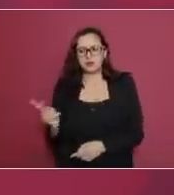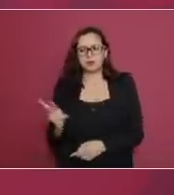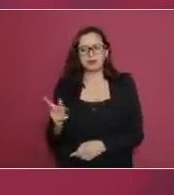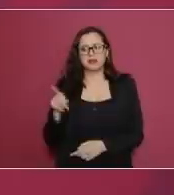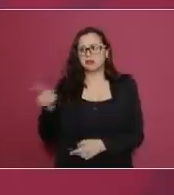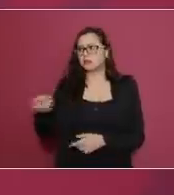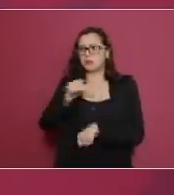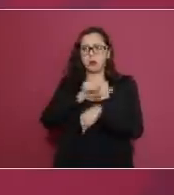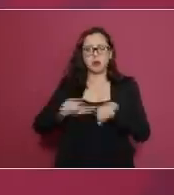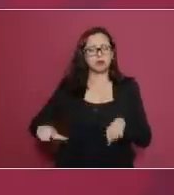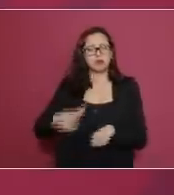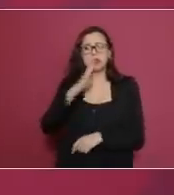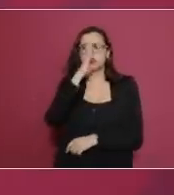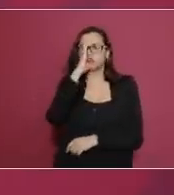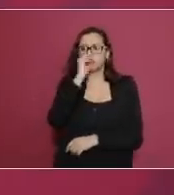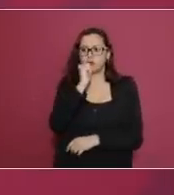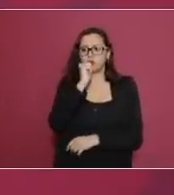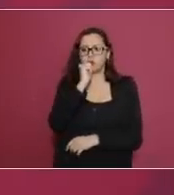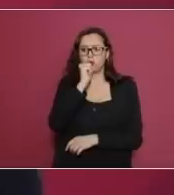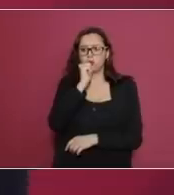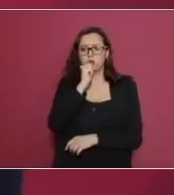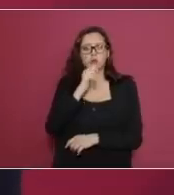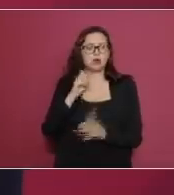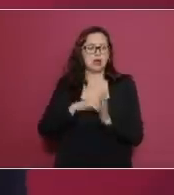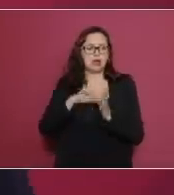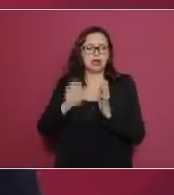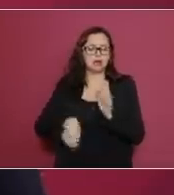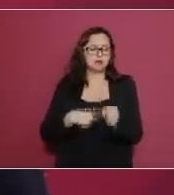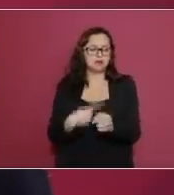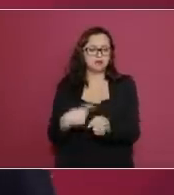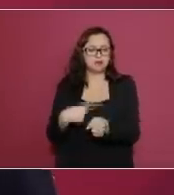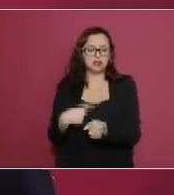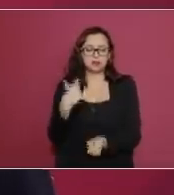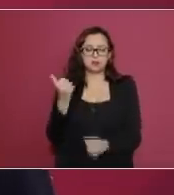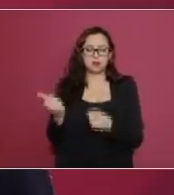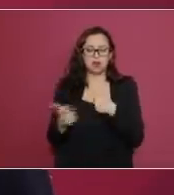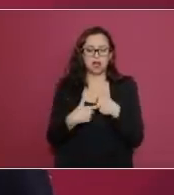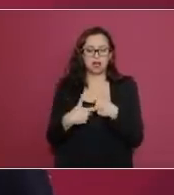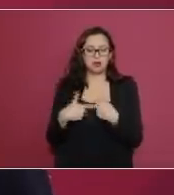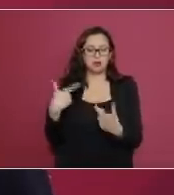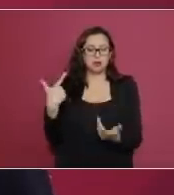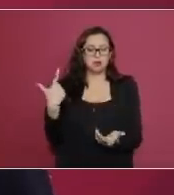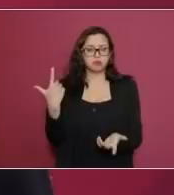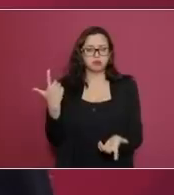operar. Si tiene un problema,